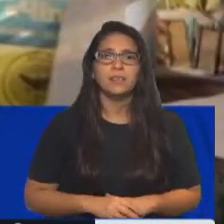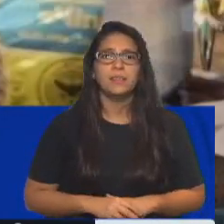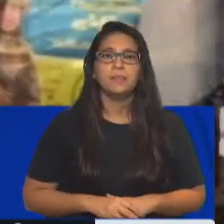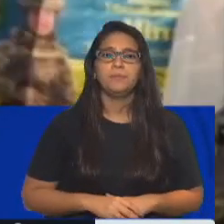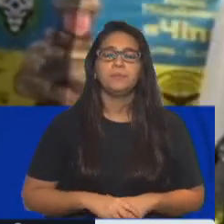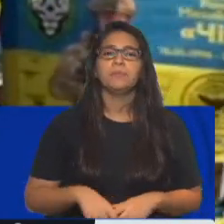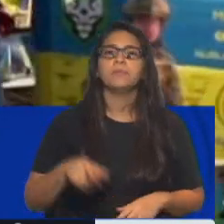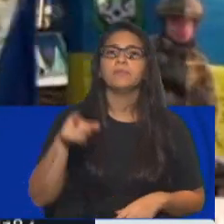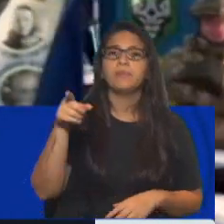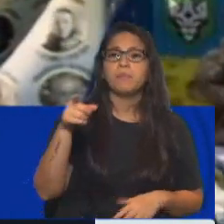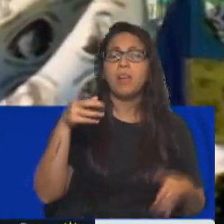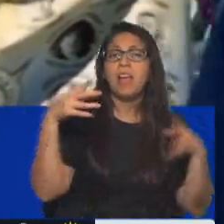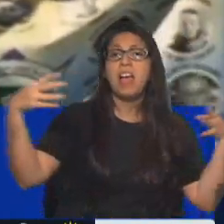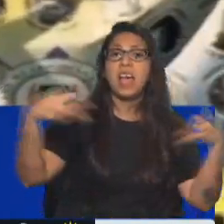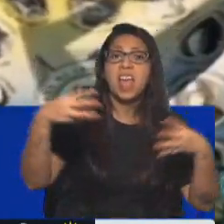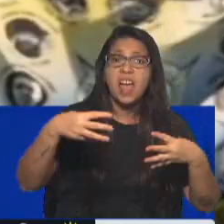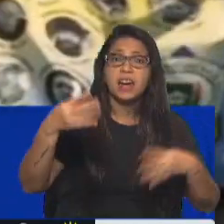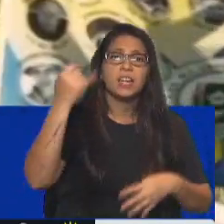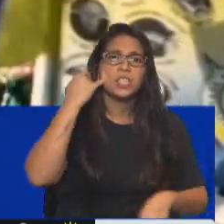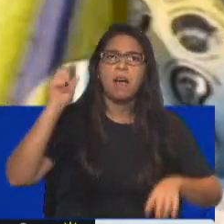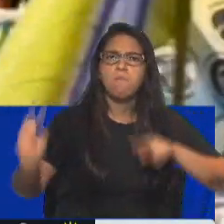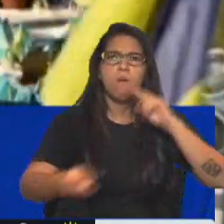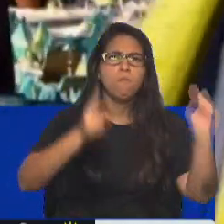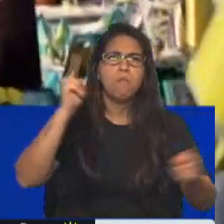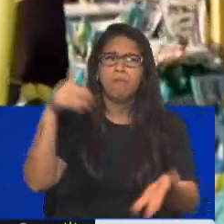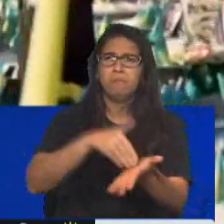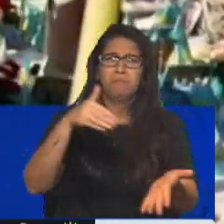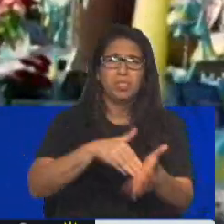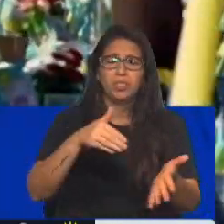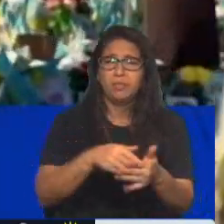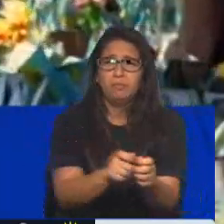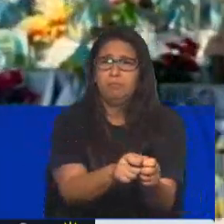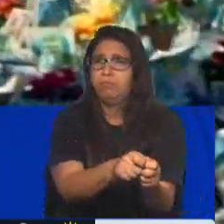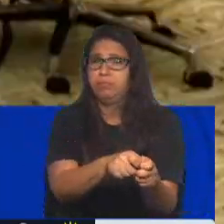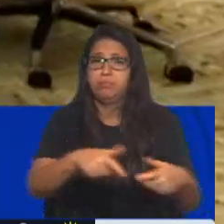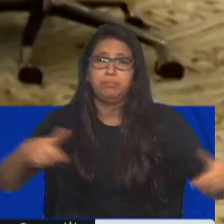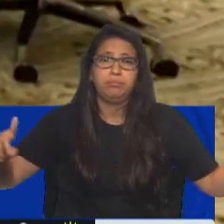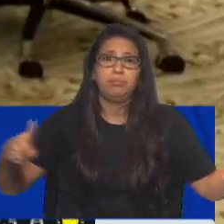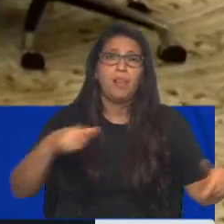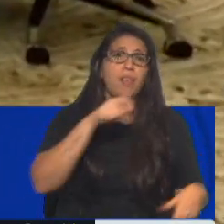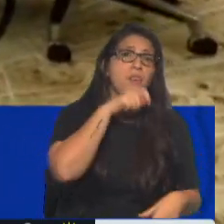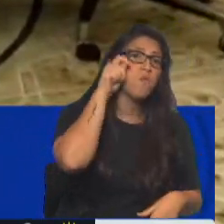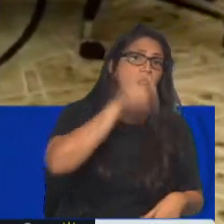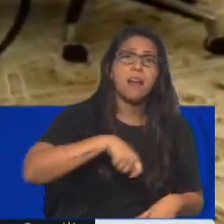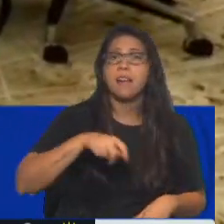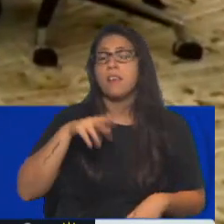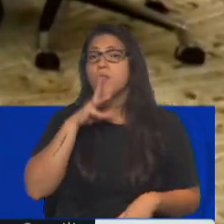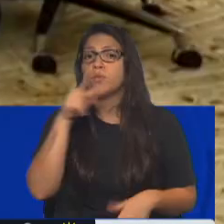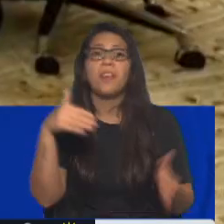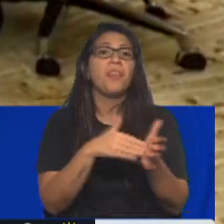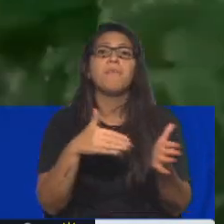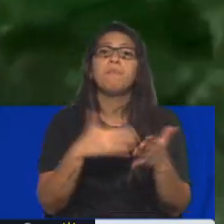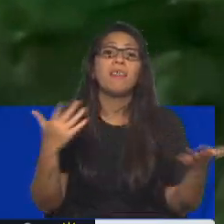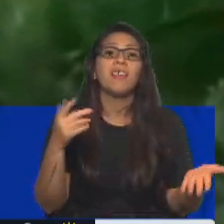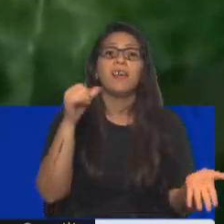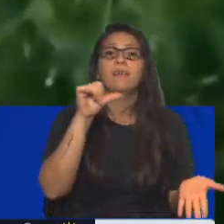hostilidades en una guerra que ya produjo 1 millón de bajas entre muertos y heridos de ambos bandos, depende tanto de la diplomacia